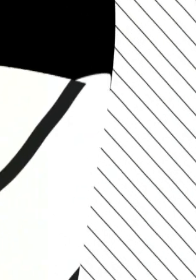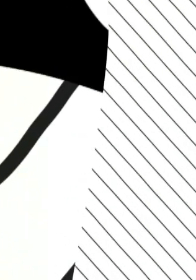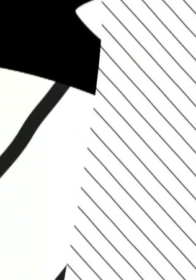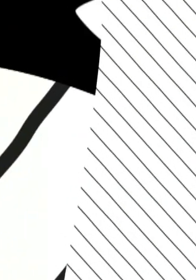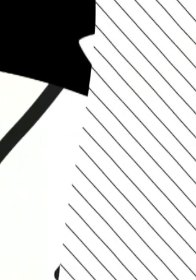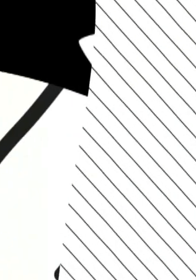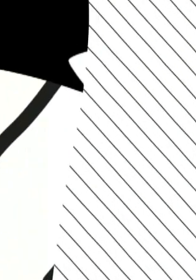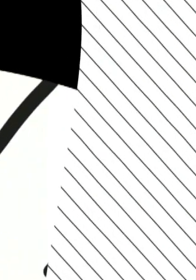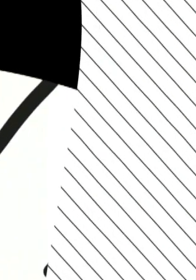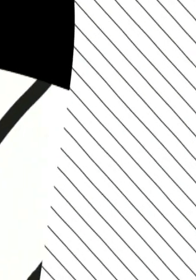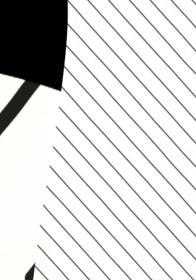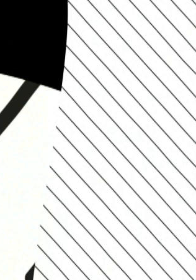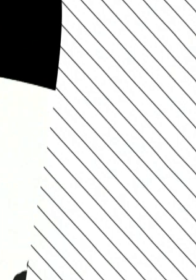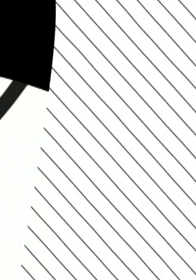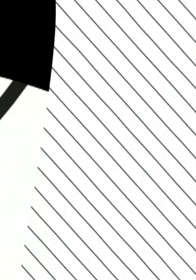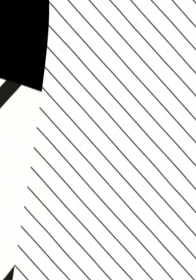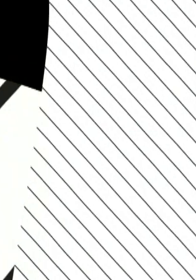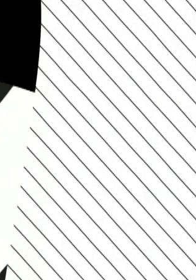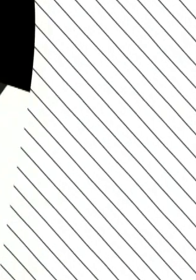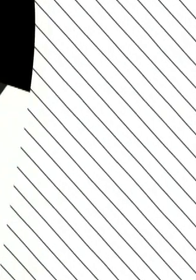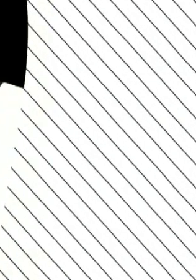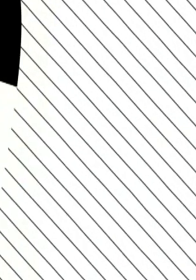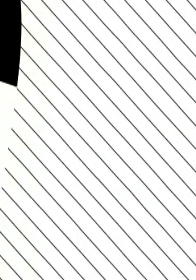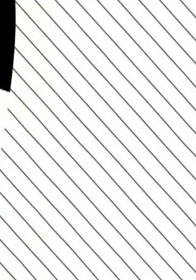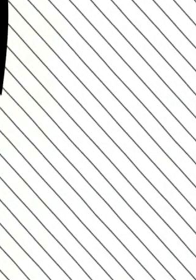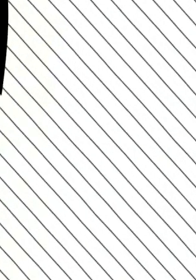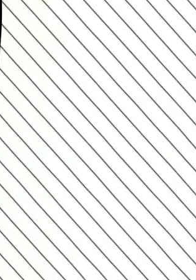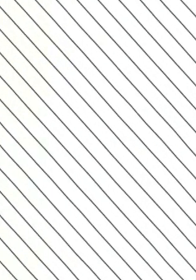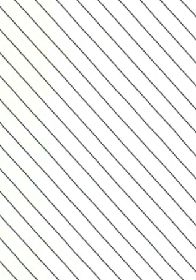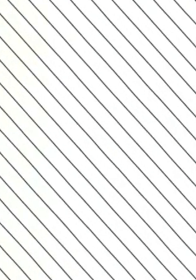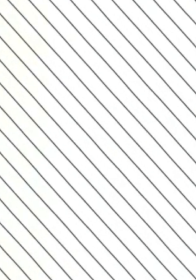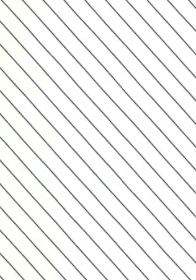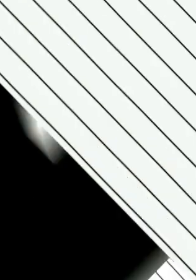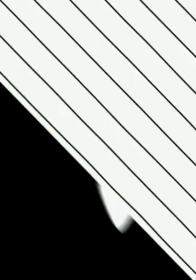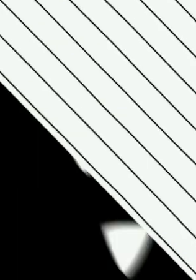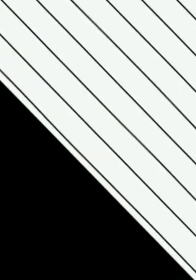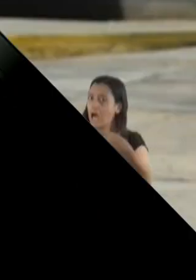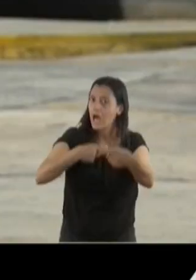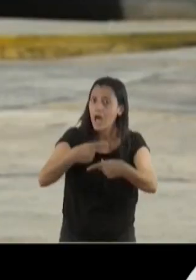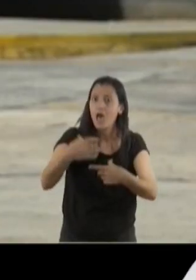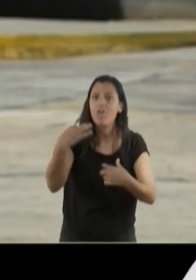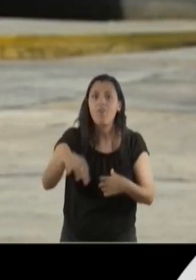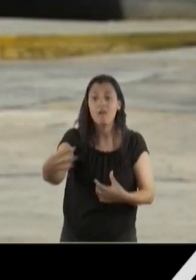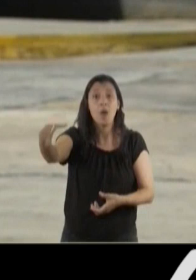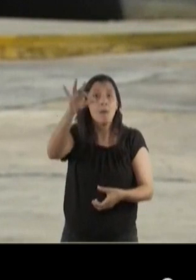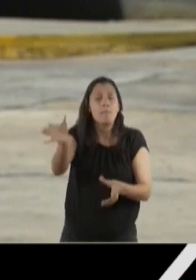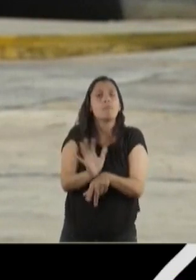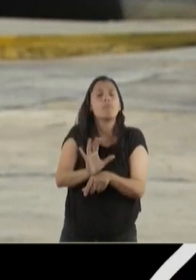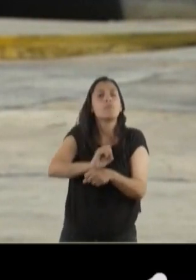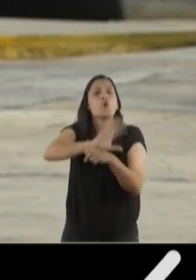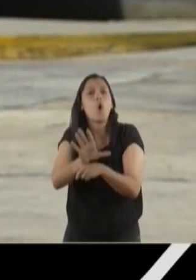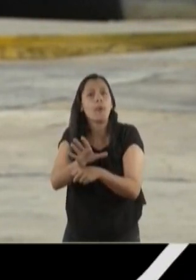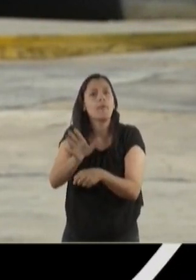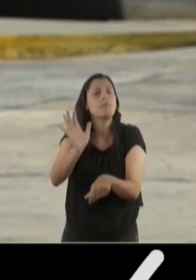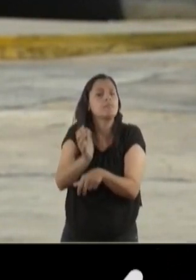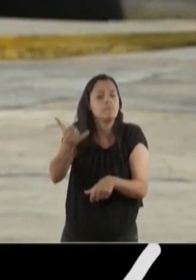no lo hacen. Escuchemos qué decía la titular de la cartera sanitaria de la Nación. Sabemos que este virus vino para quedarse. Es